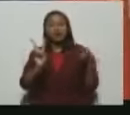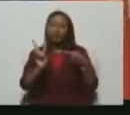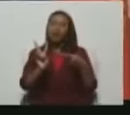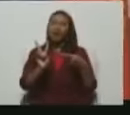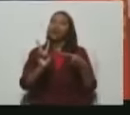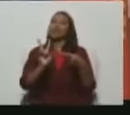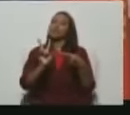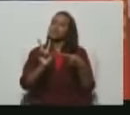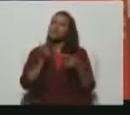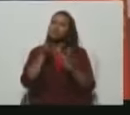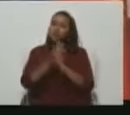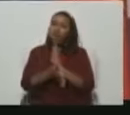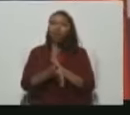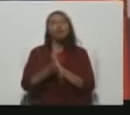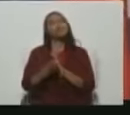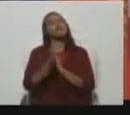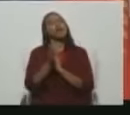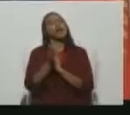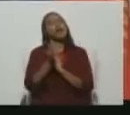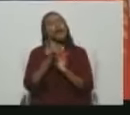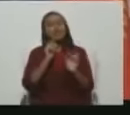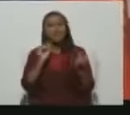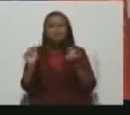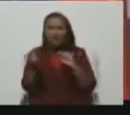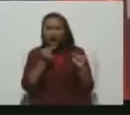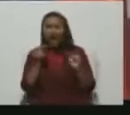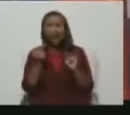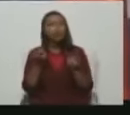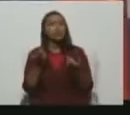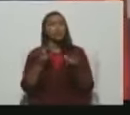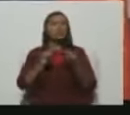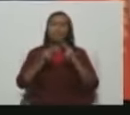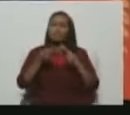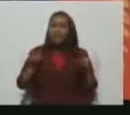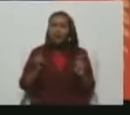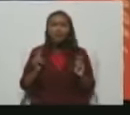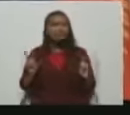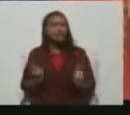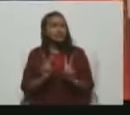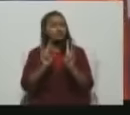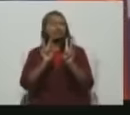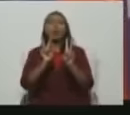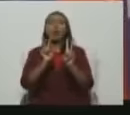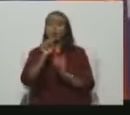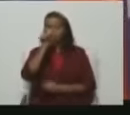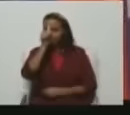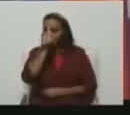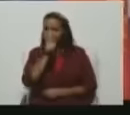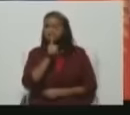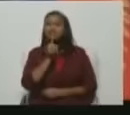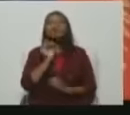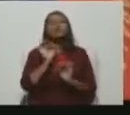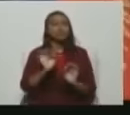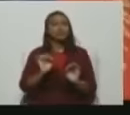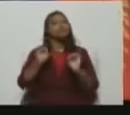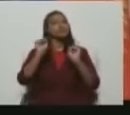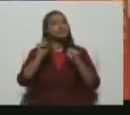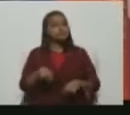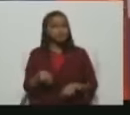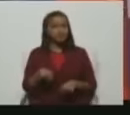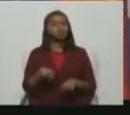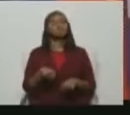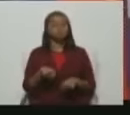de diálogo, de debate y de victoria. Eso es lo que va a ocurrir y el grano de arena que